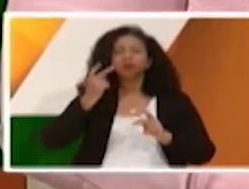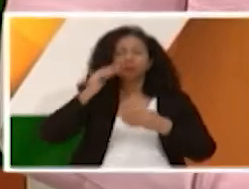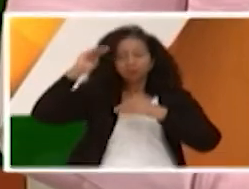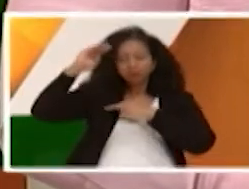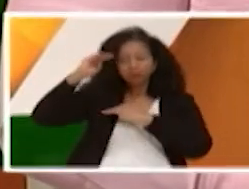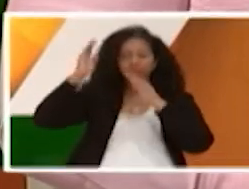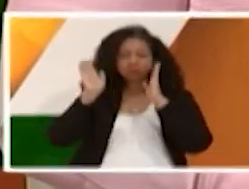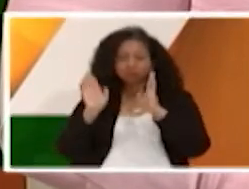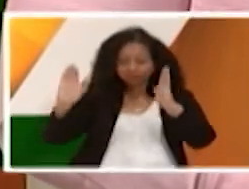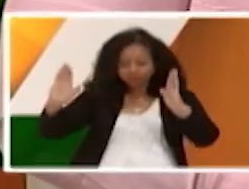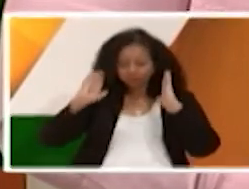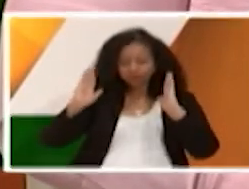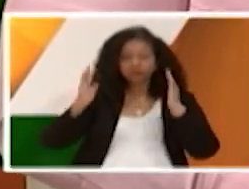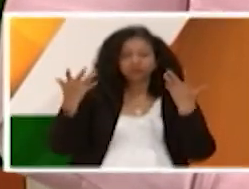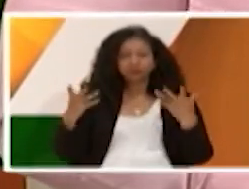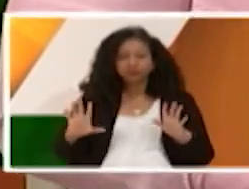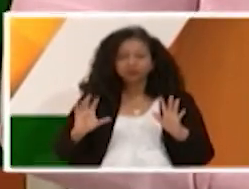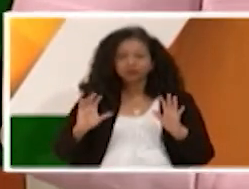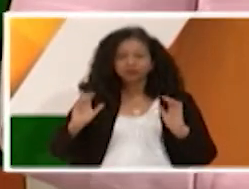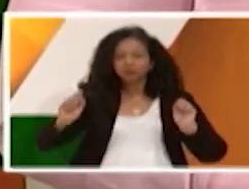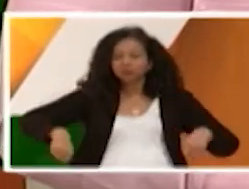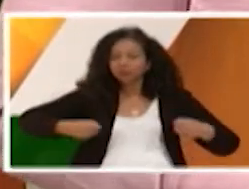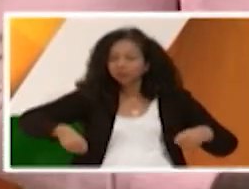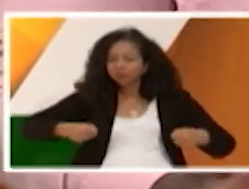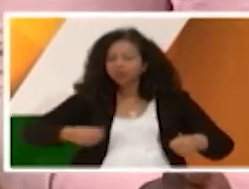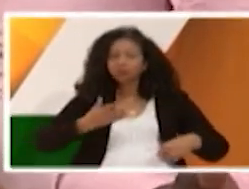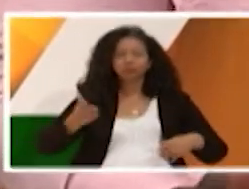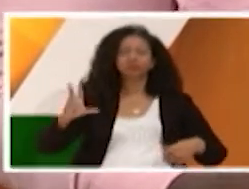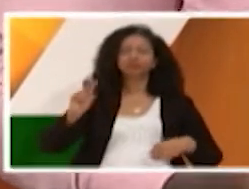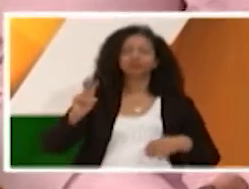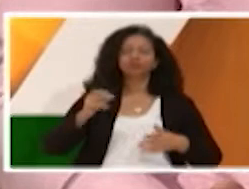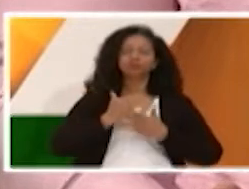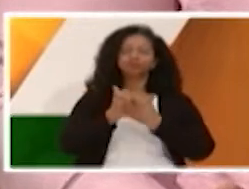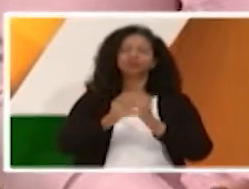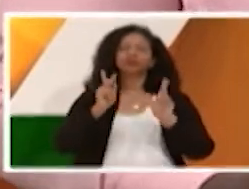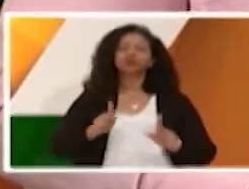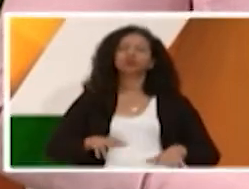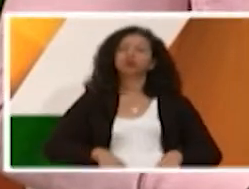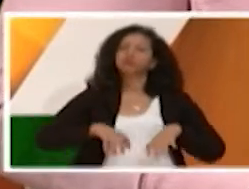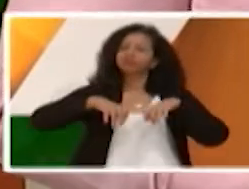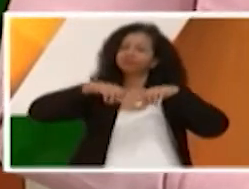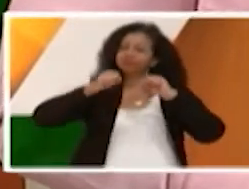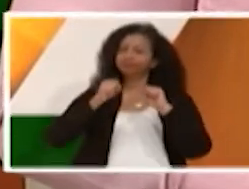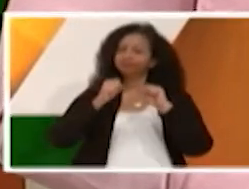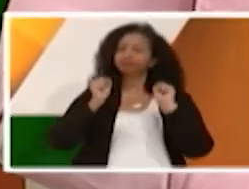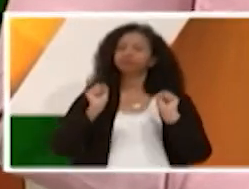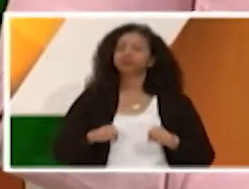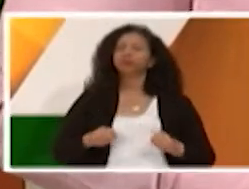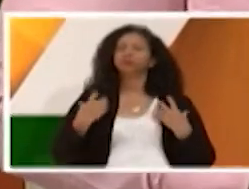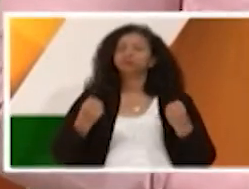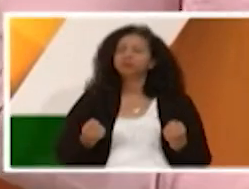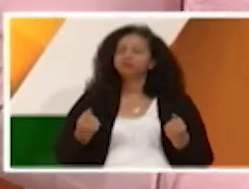una condición solamente. Hay que poderlo empoderar. Porque, por ejemplo, el deporte, que aparte de salud, ¿qué más le